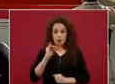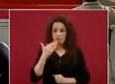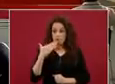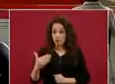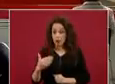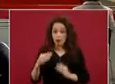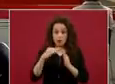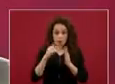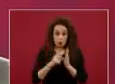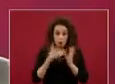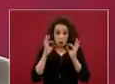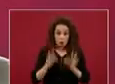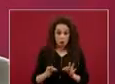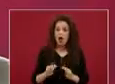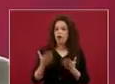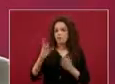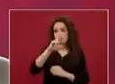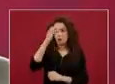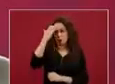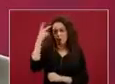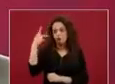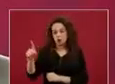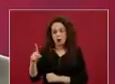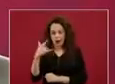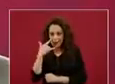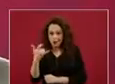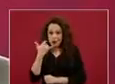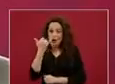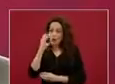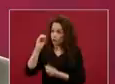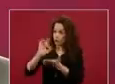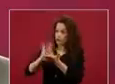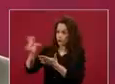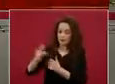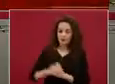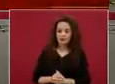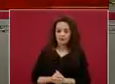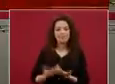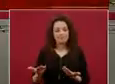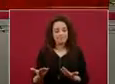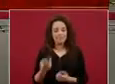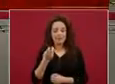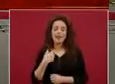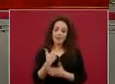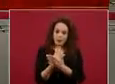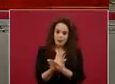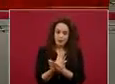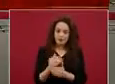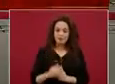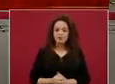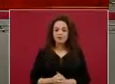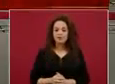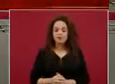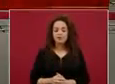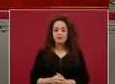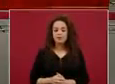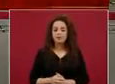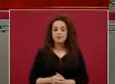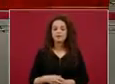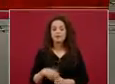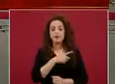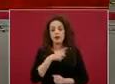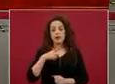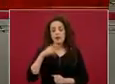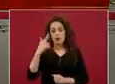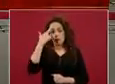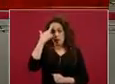esfuerzo y por supuesto les agradeceremos. Esperemos entonces. Recordar que sigue activo, empezó